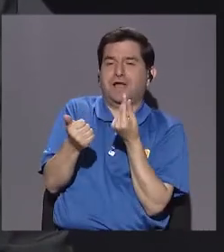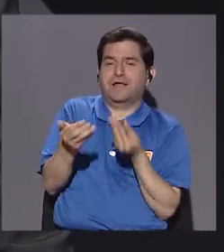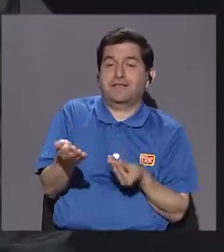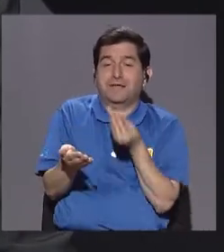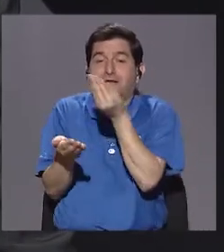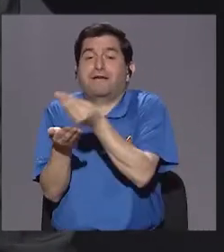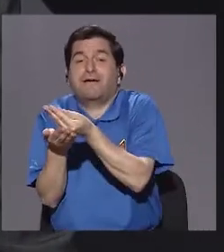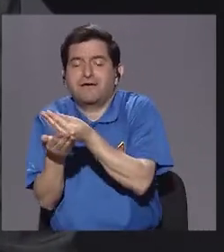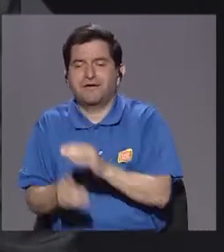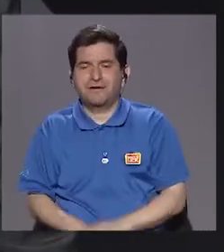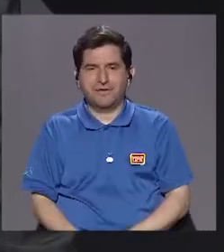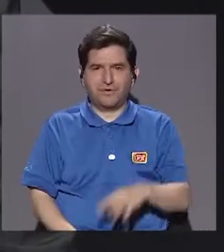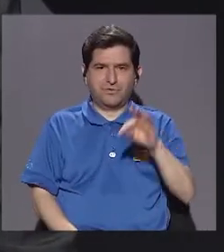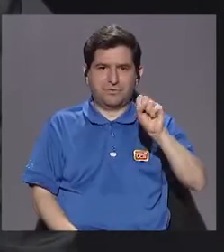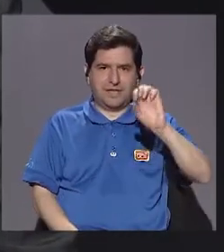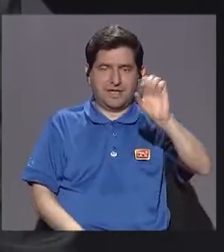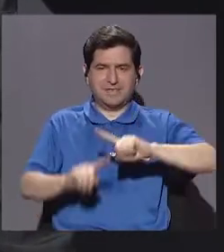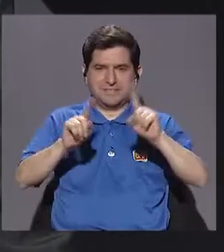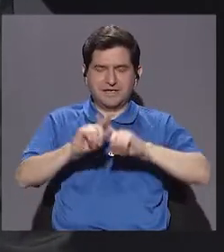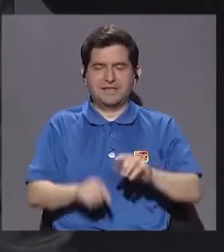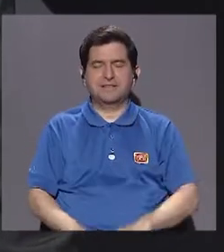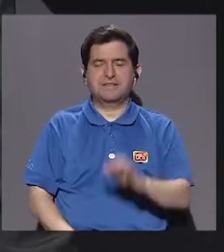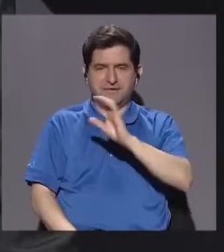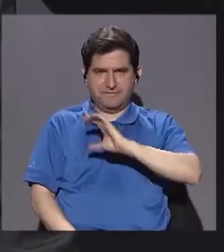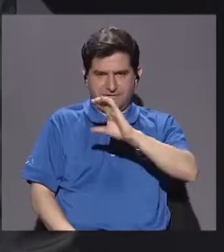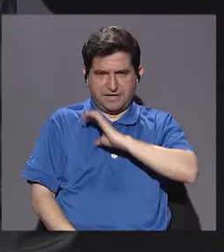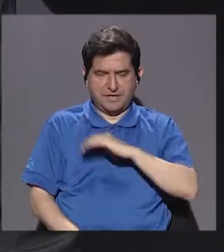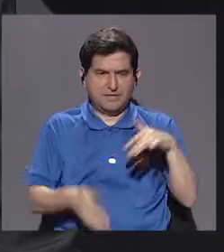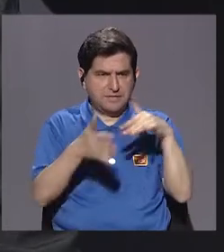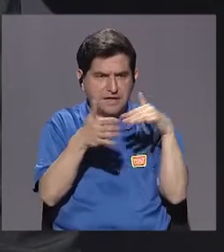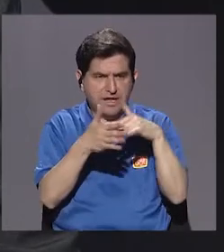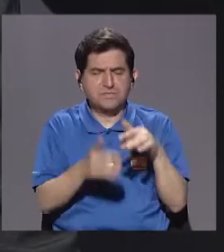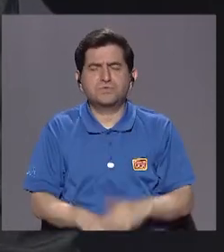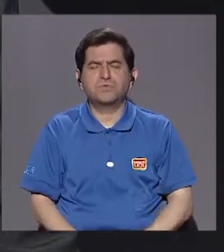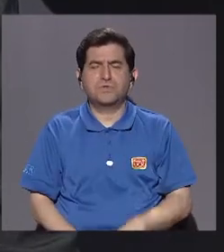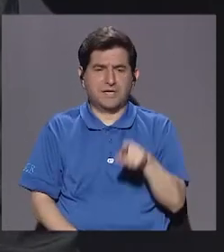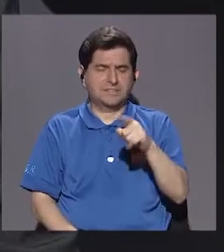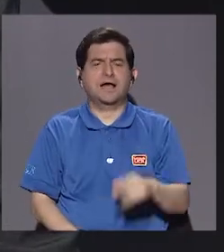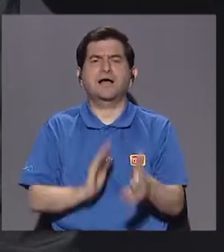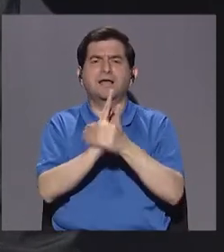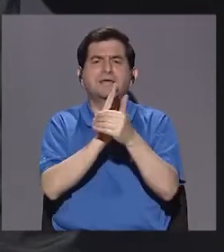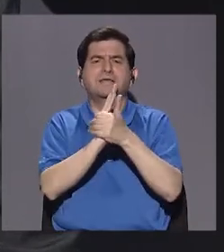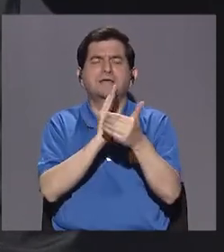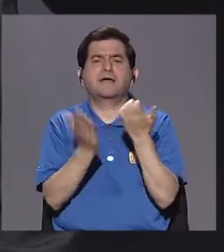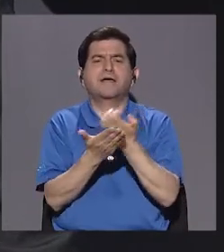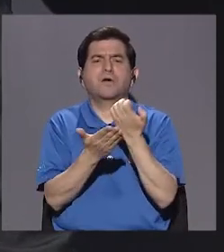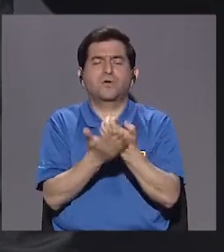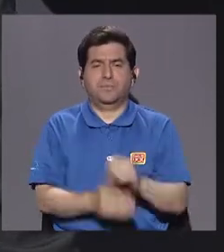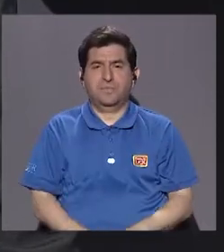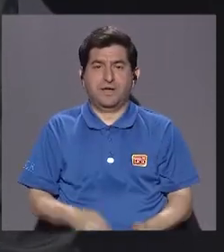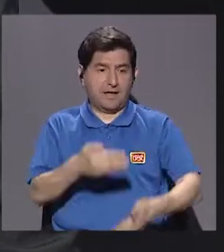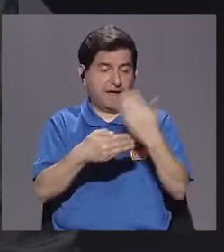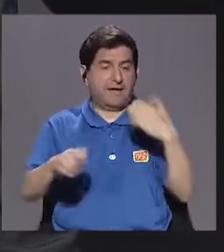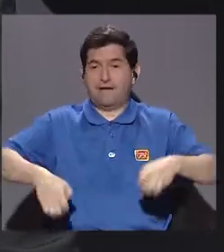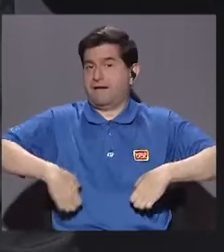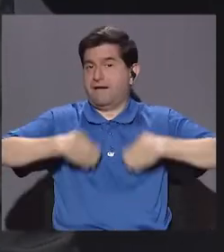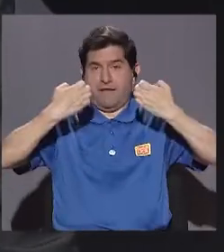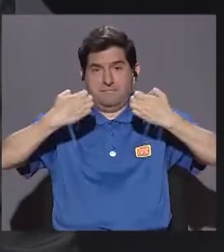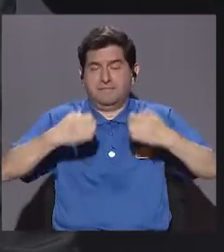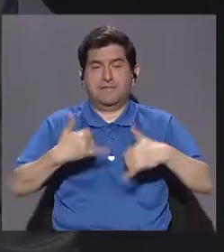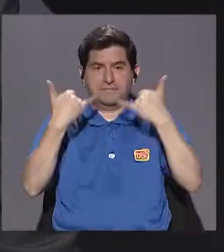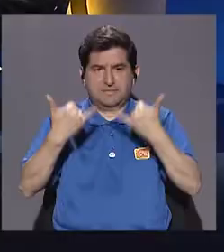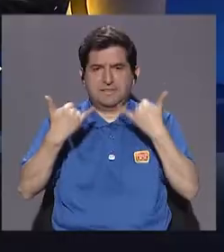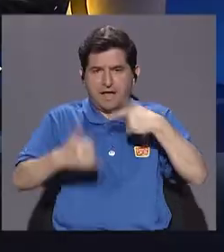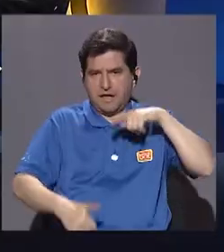tribunal deliberó una serie de facultades como por ejemplo hacer estudios de solvencia económico cosas que no estaban antes del actual